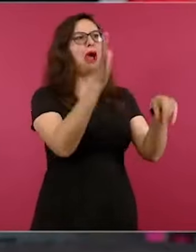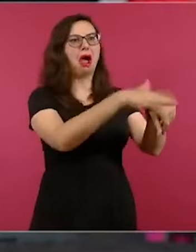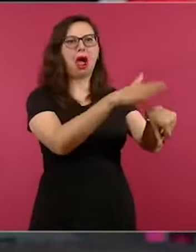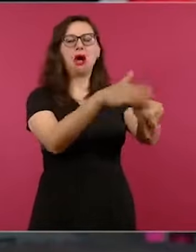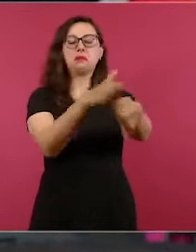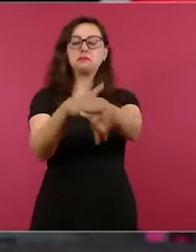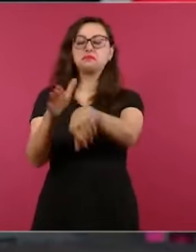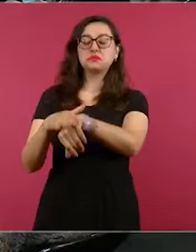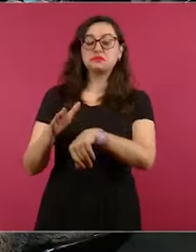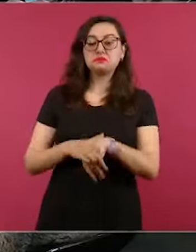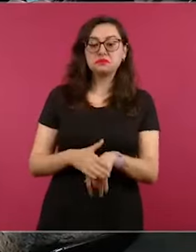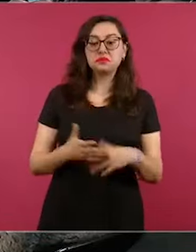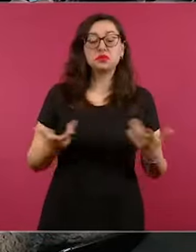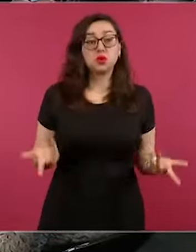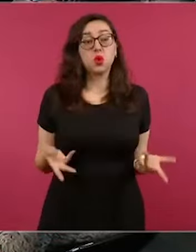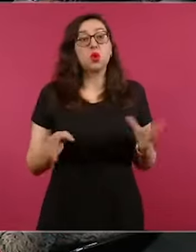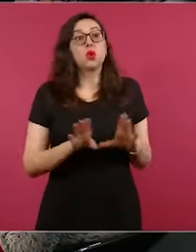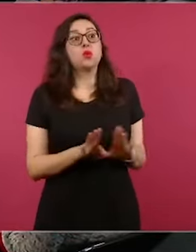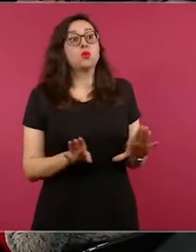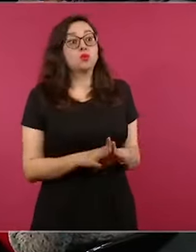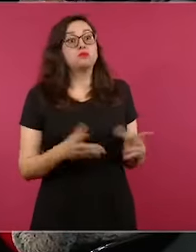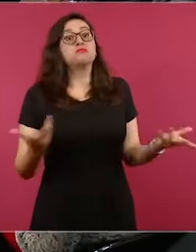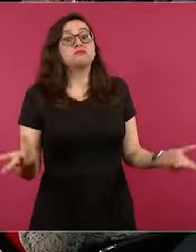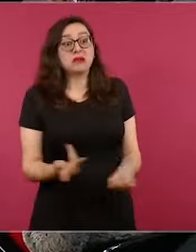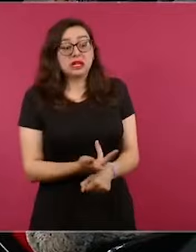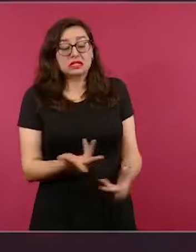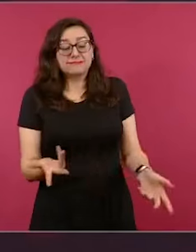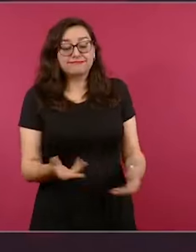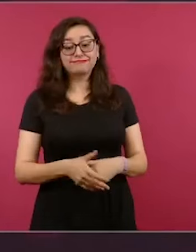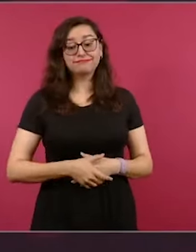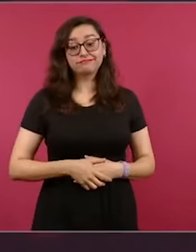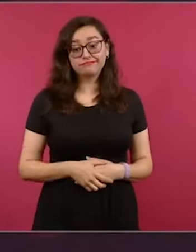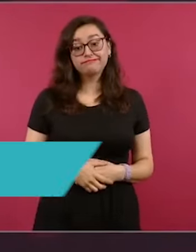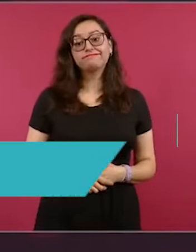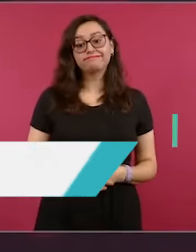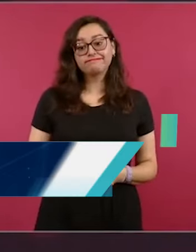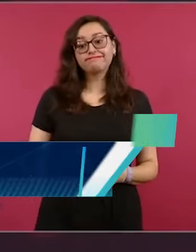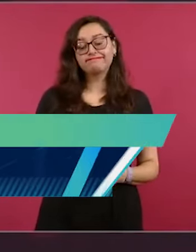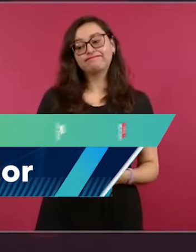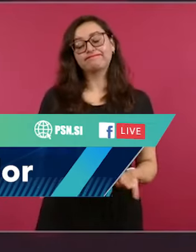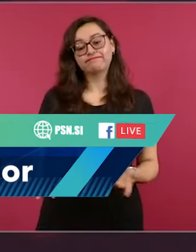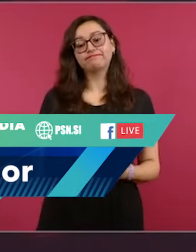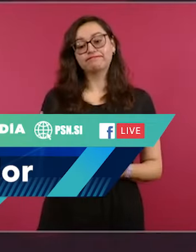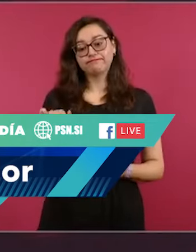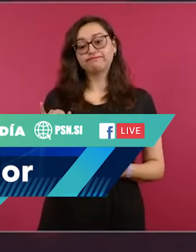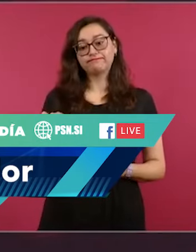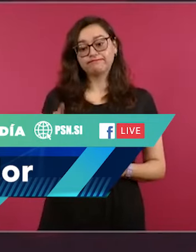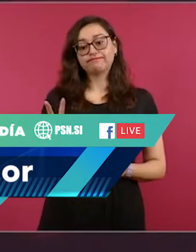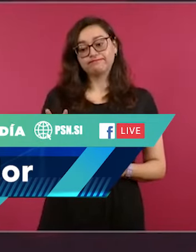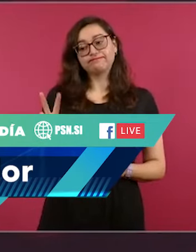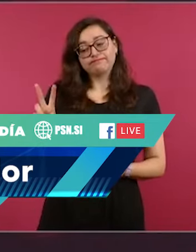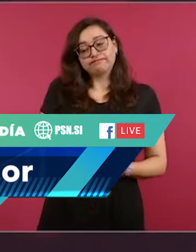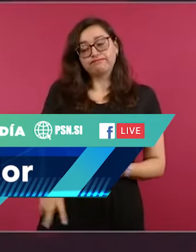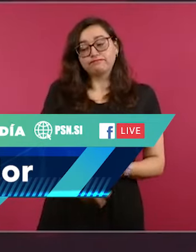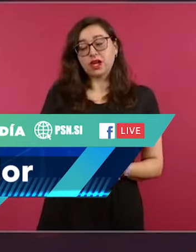existe ningún fundamento eh Hay ese riesgo de que declaren